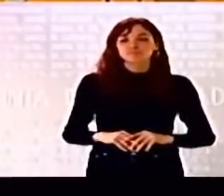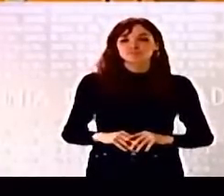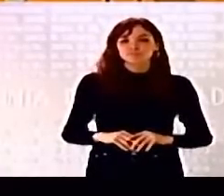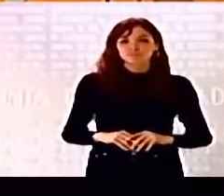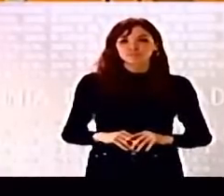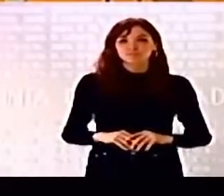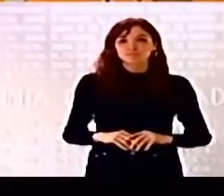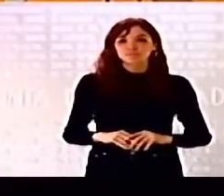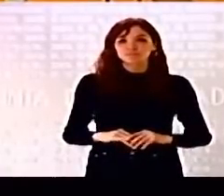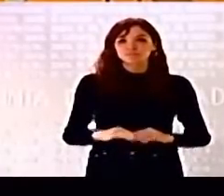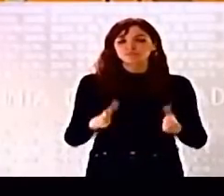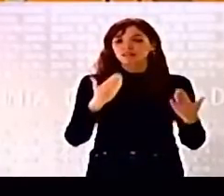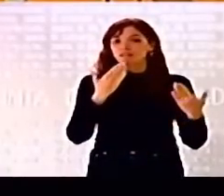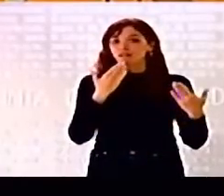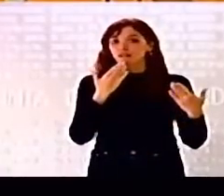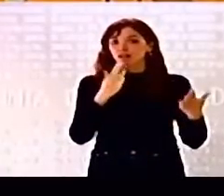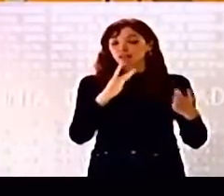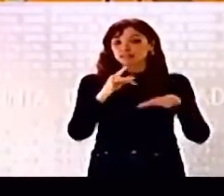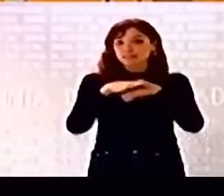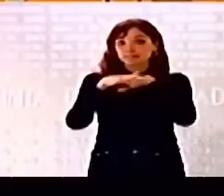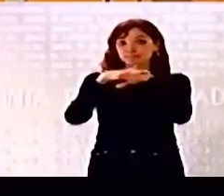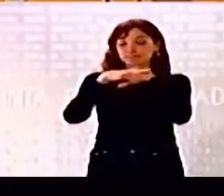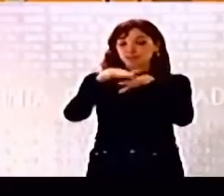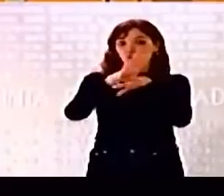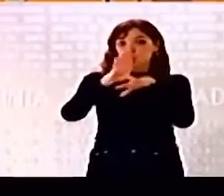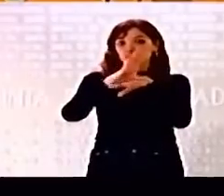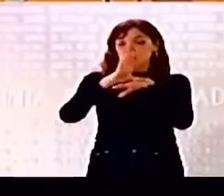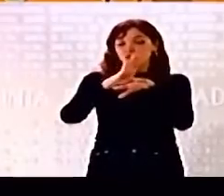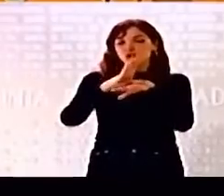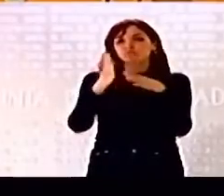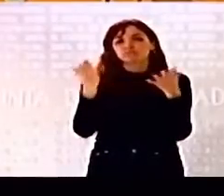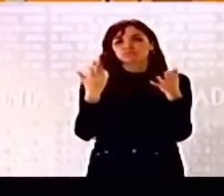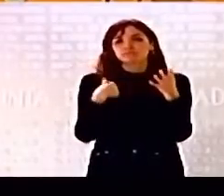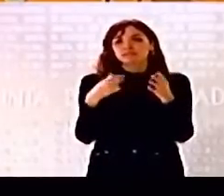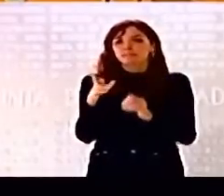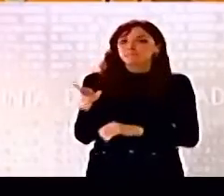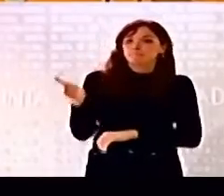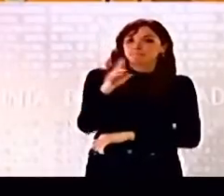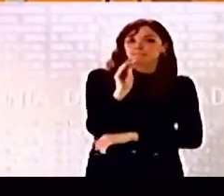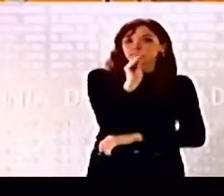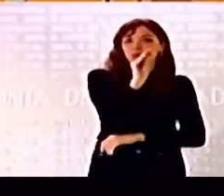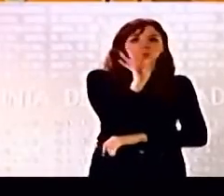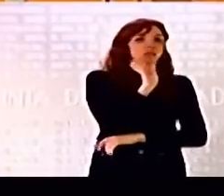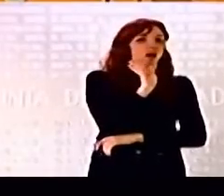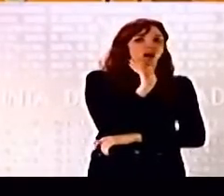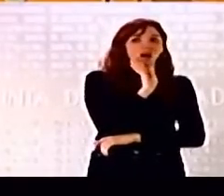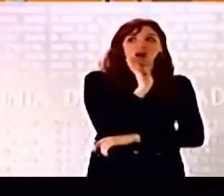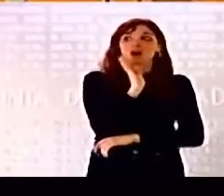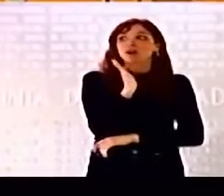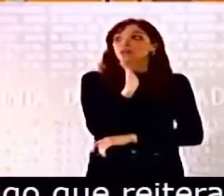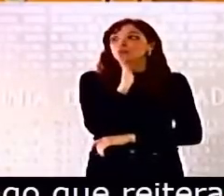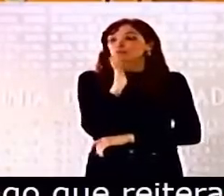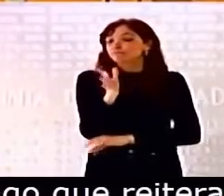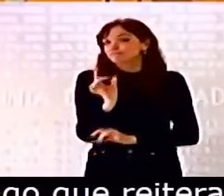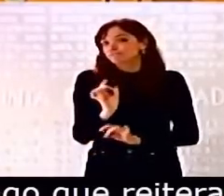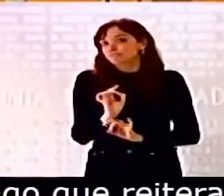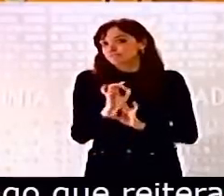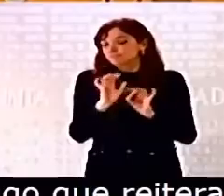Sí, ahora, gracias, Charo. Disculpa, consejero, tengo que reiterar la pregunta porque, bueno,